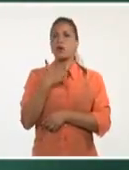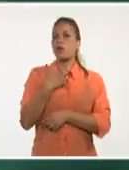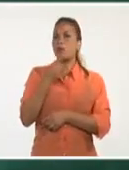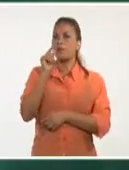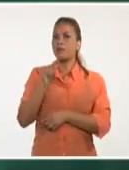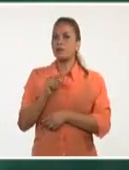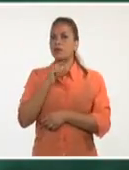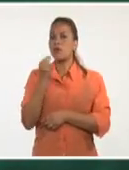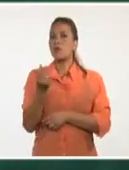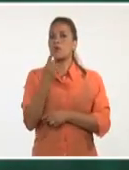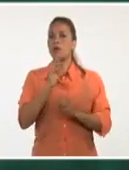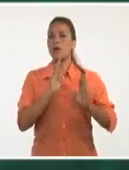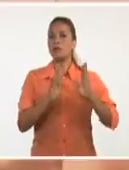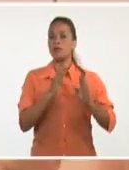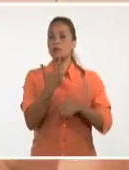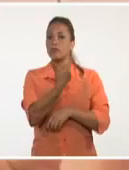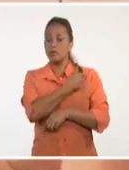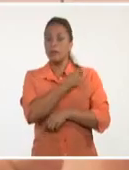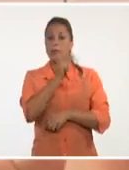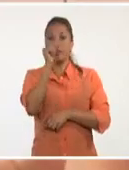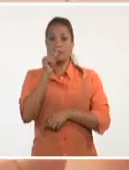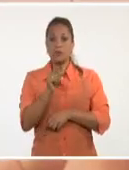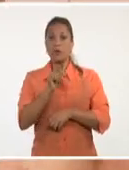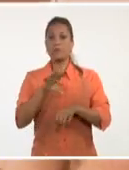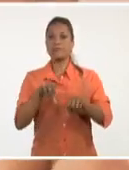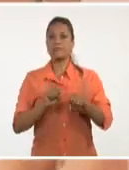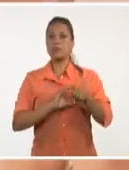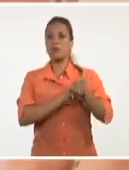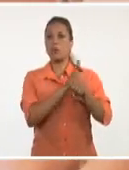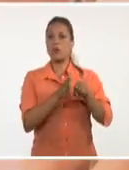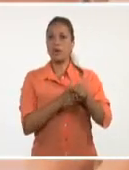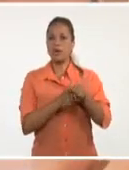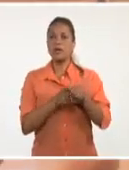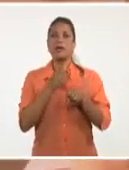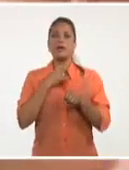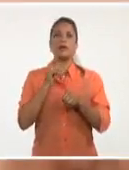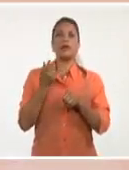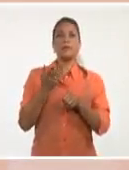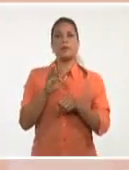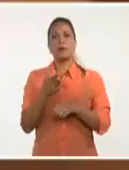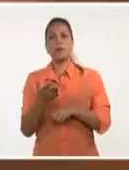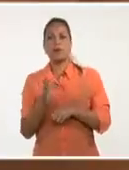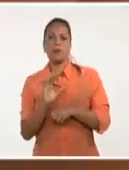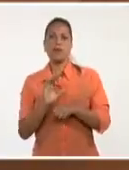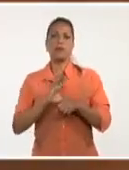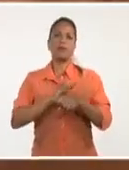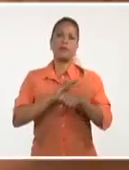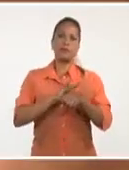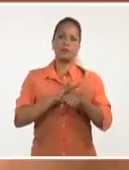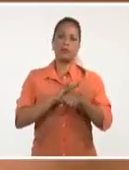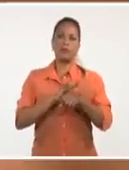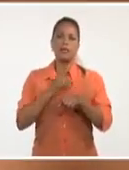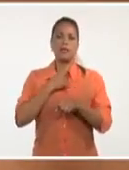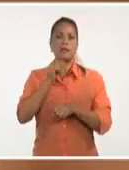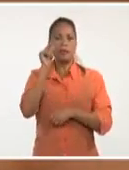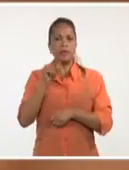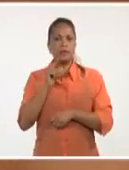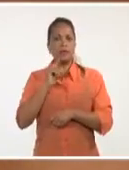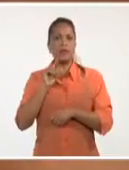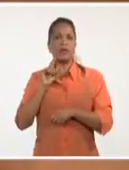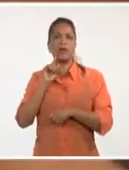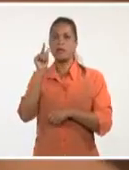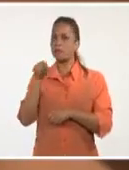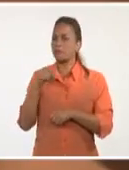dosis del candidato en convalecientes con cuadro clínico leve, moderado y en asintomáticos. Por eso tiene sus criterios